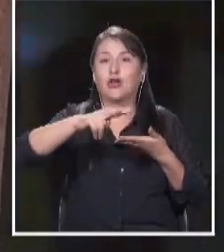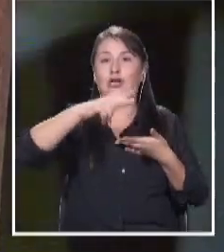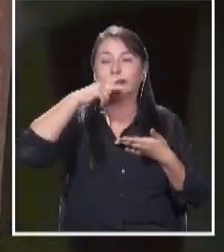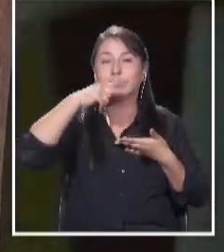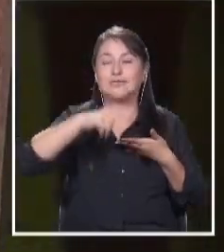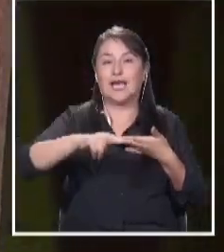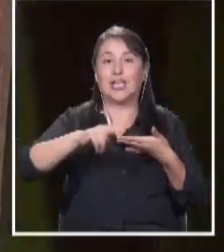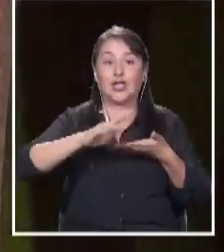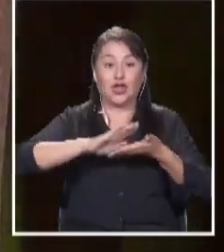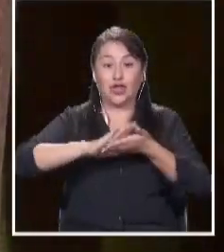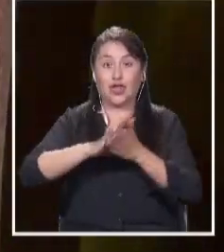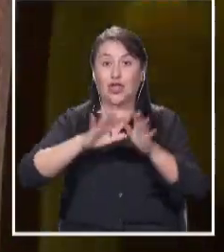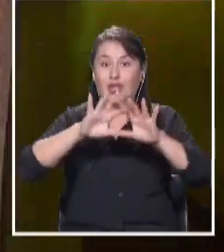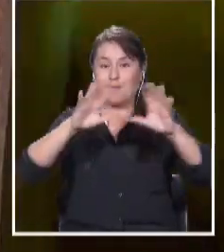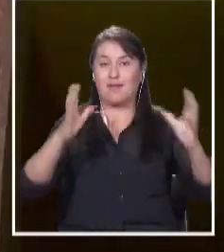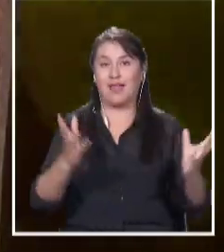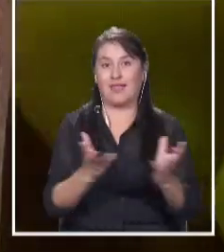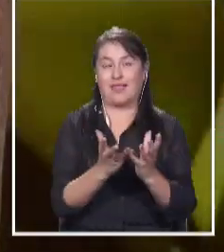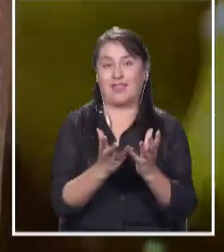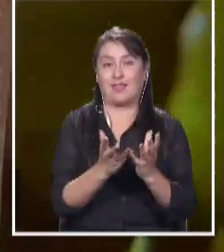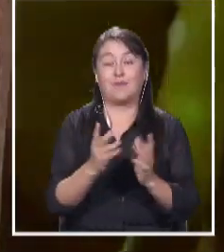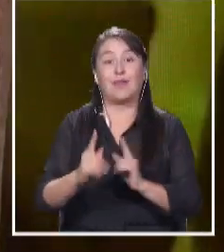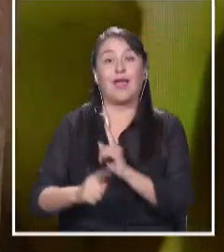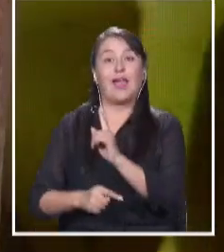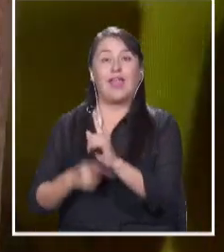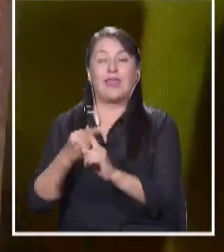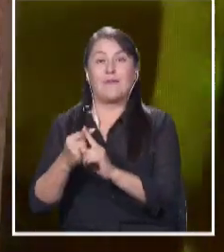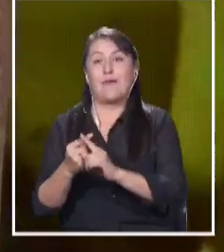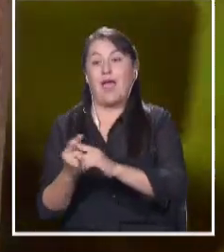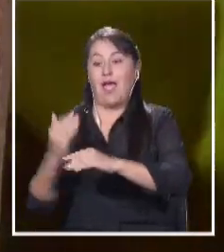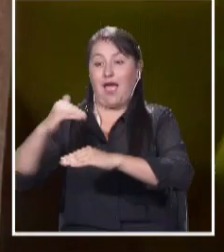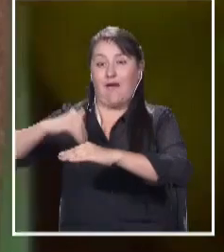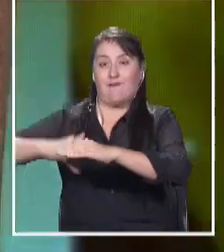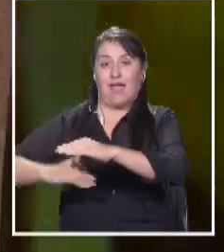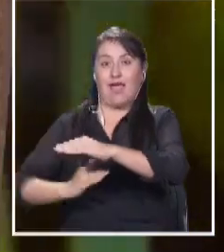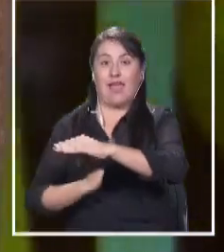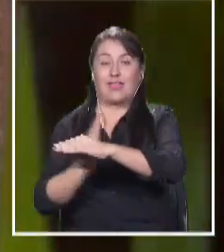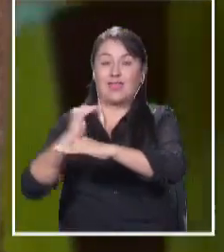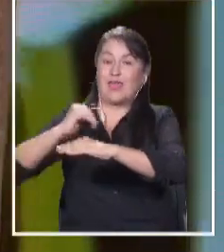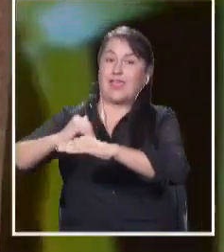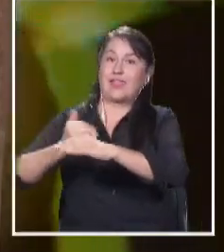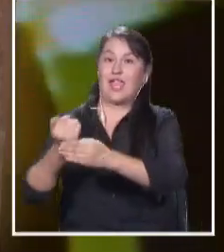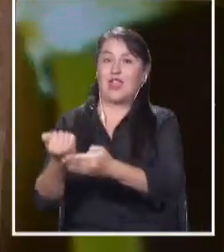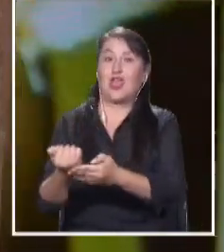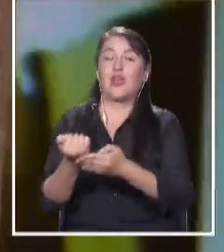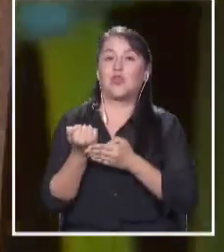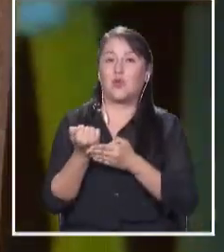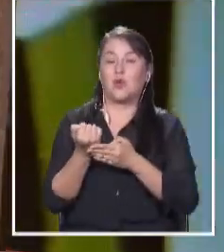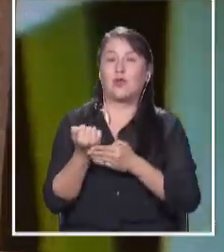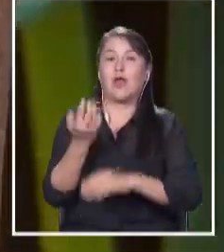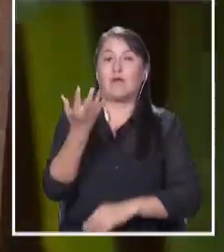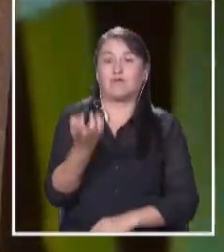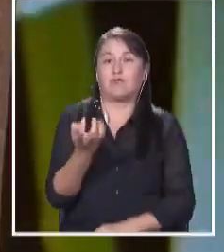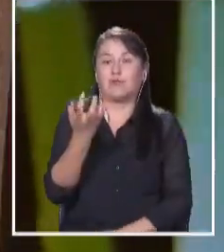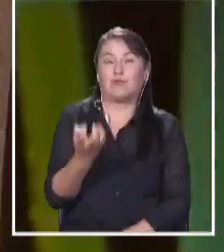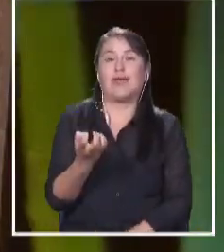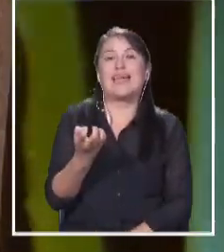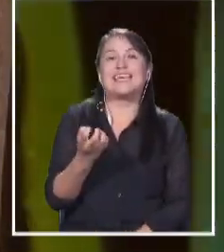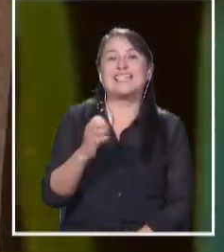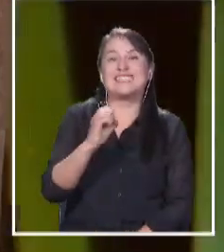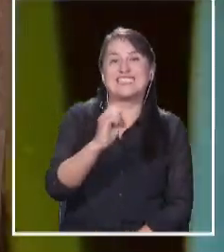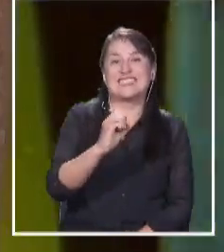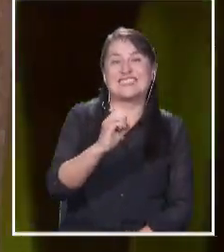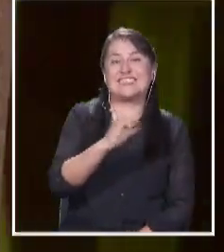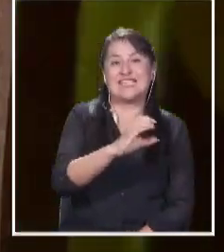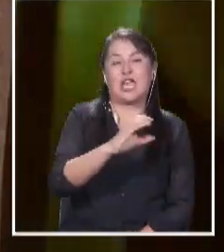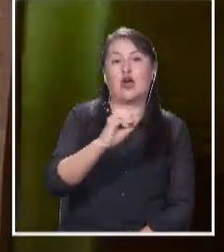planeta. Pero es que además las ballenas nos ayudan absorbiendo grandes cantidades de CO2, uno de los gases más